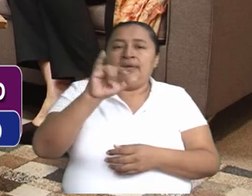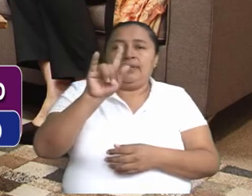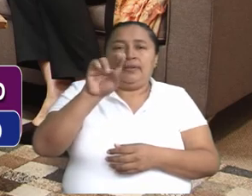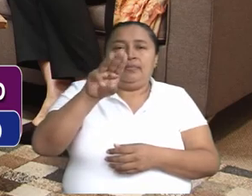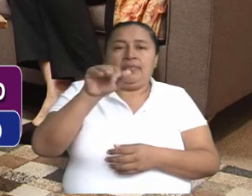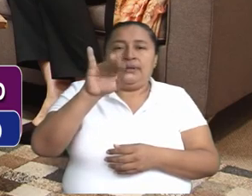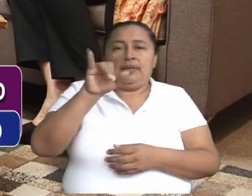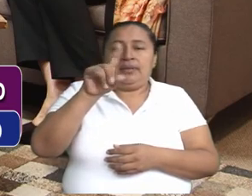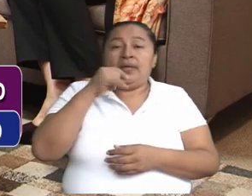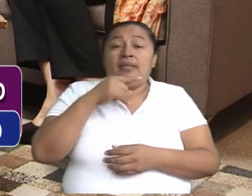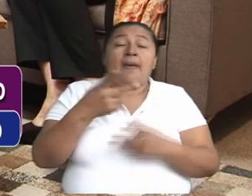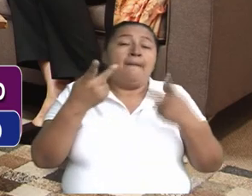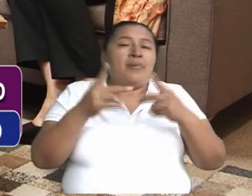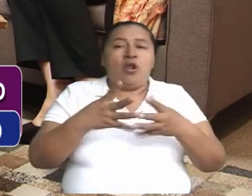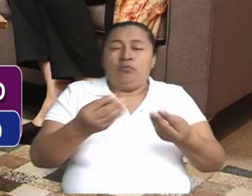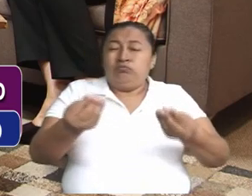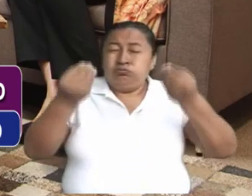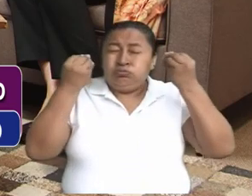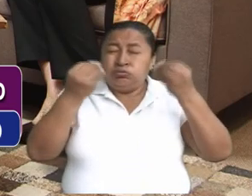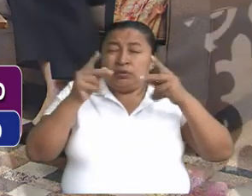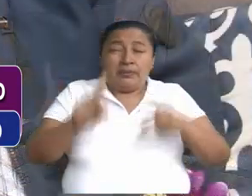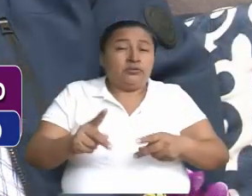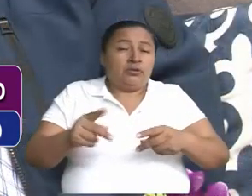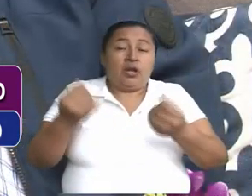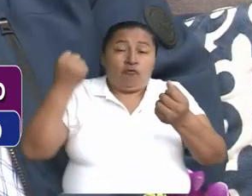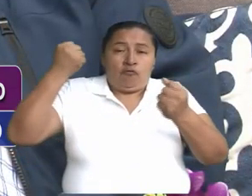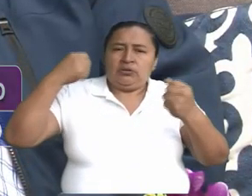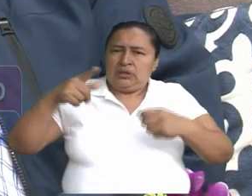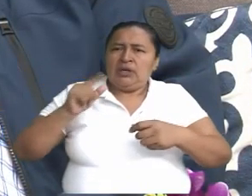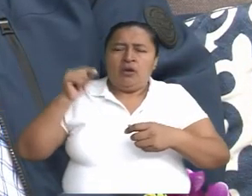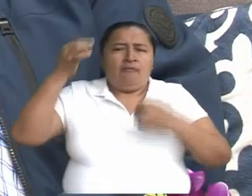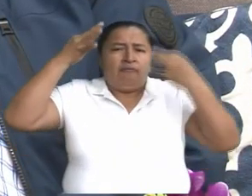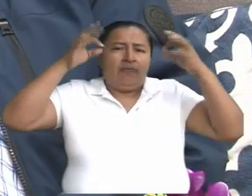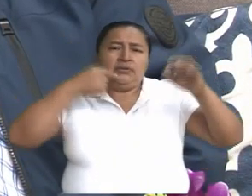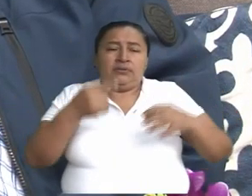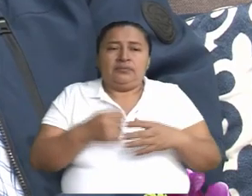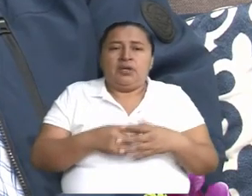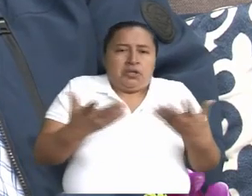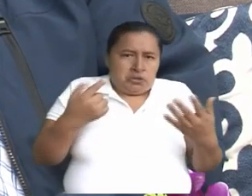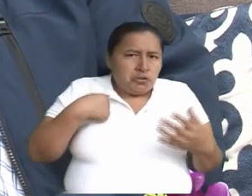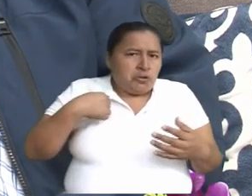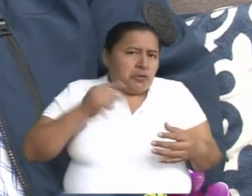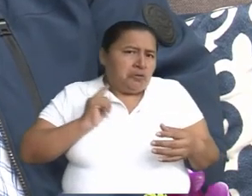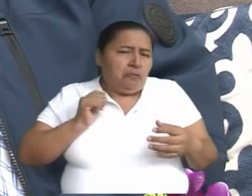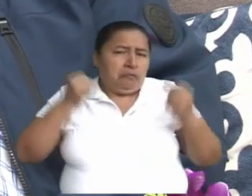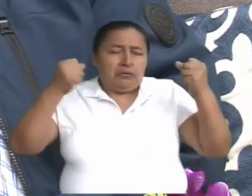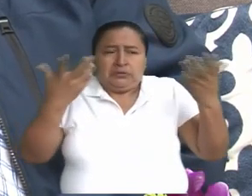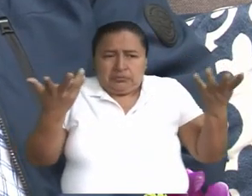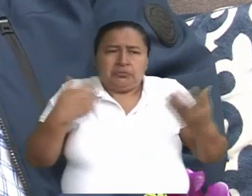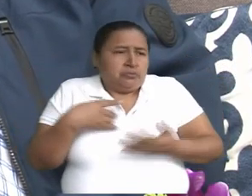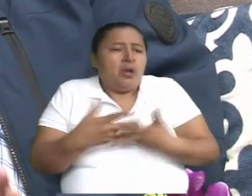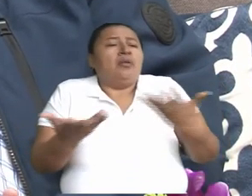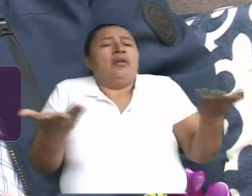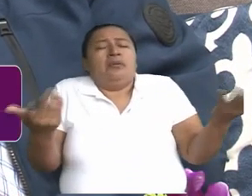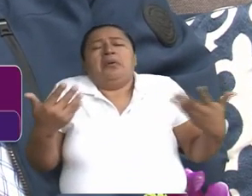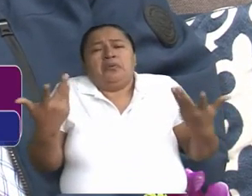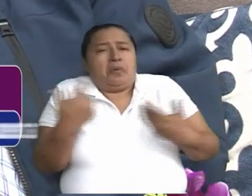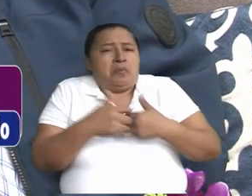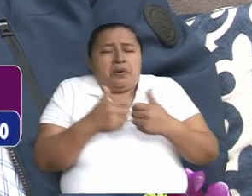ostenta. Okay. ¿Por qué? Porque si ellos tuvieran fuerzas, bueno, ¿y cuál es el problema? Que Lula sea candidato. Ellos